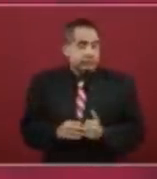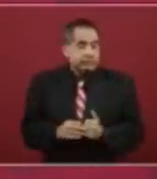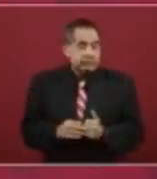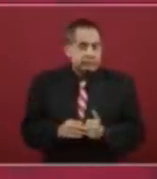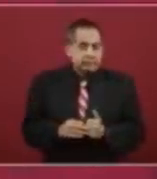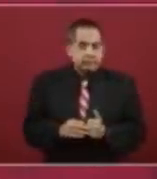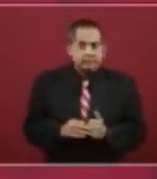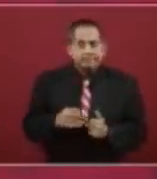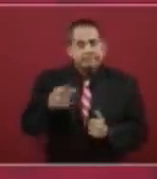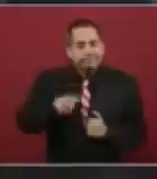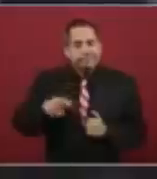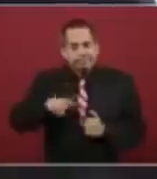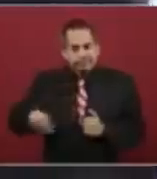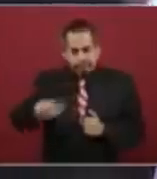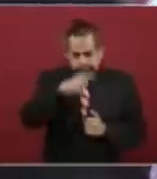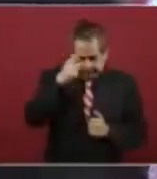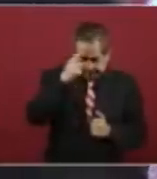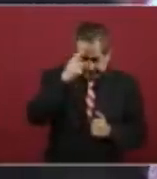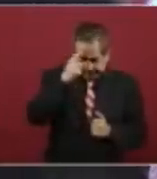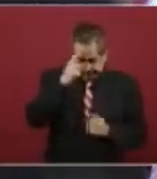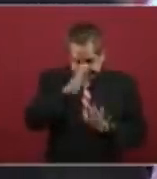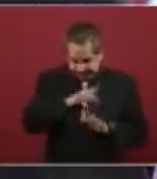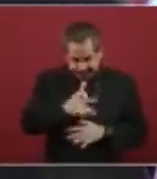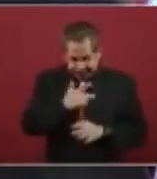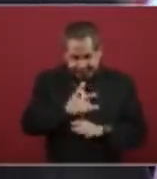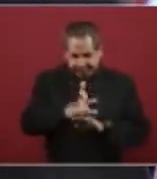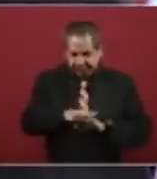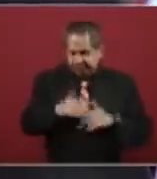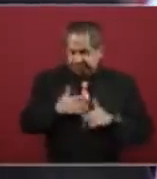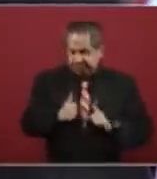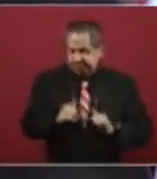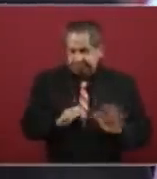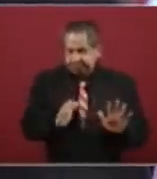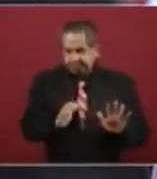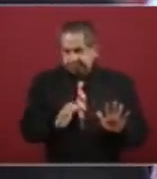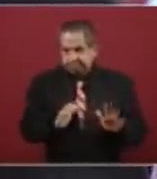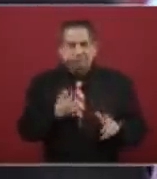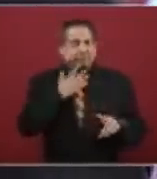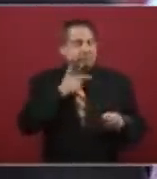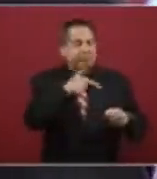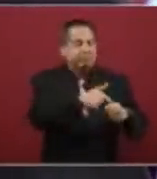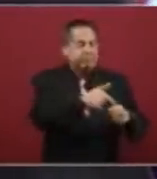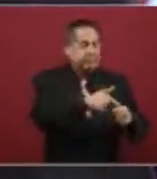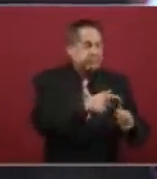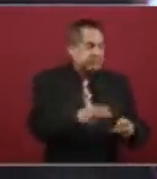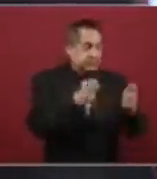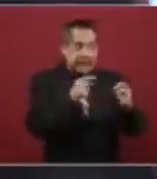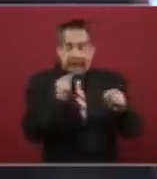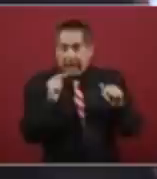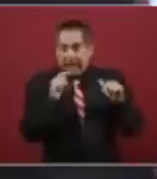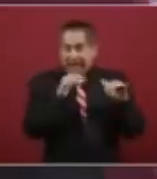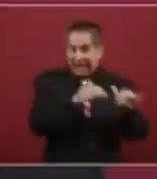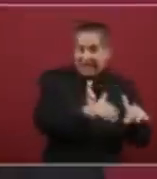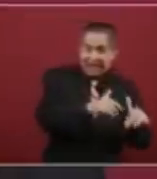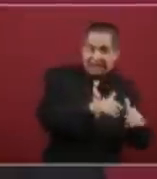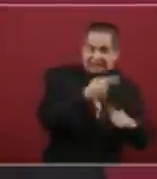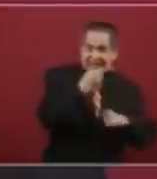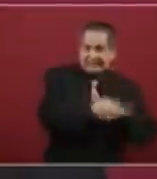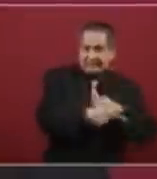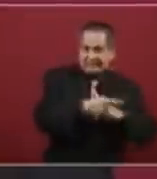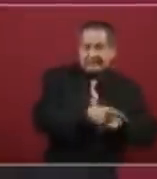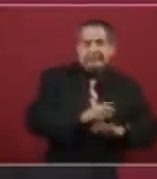ha tomado conciencia de que es mucho el riesgo y